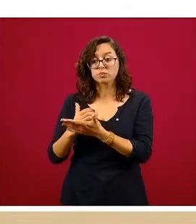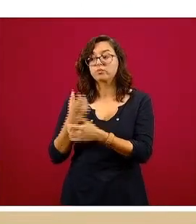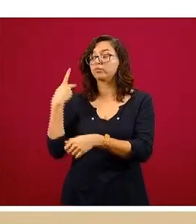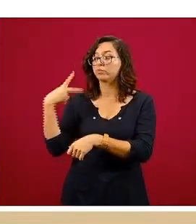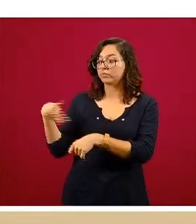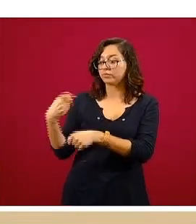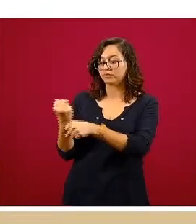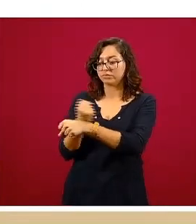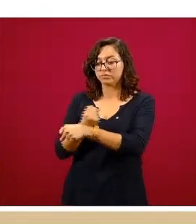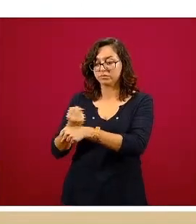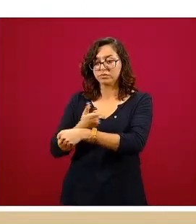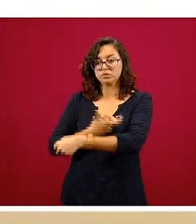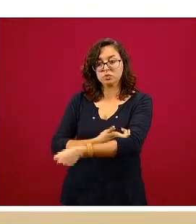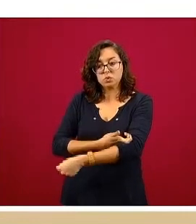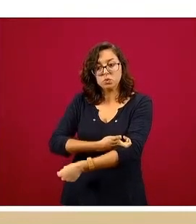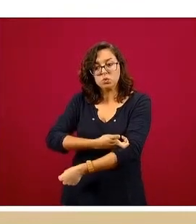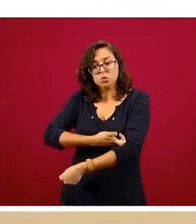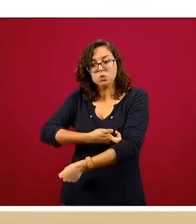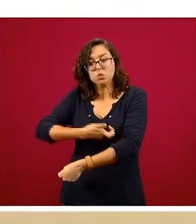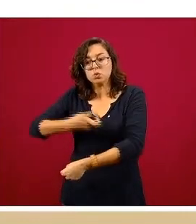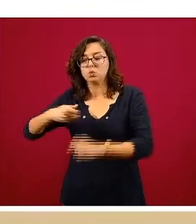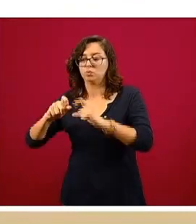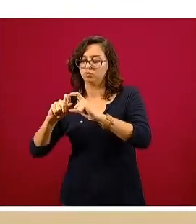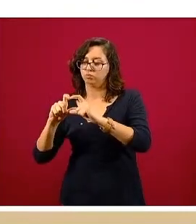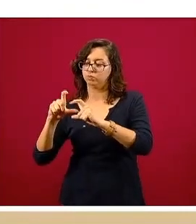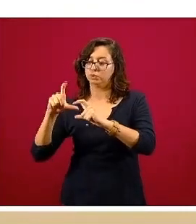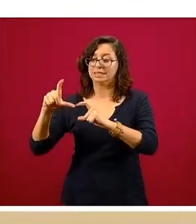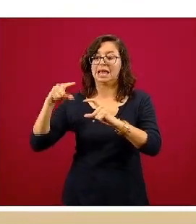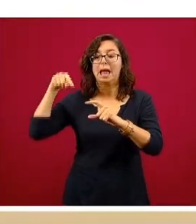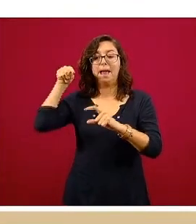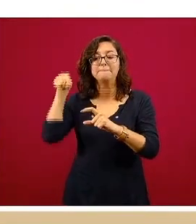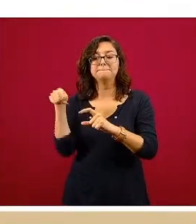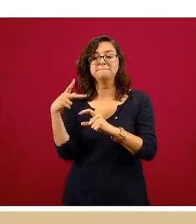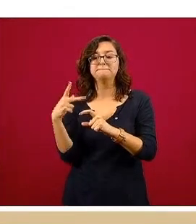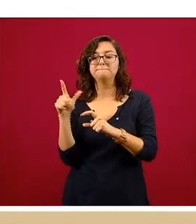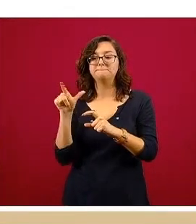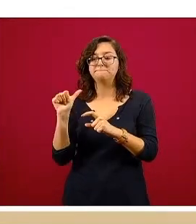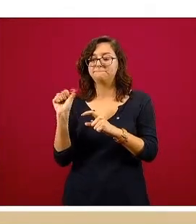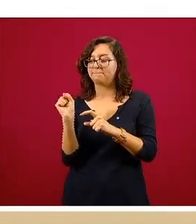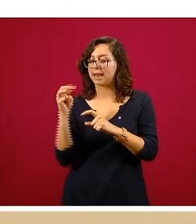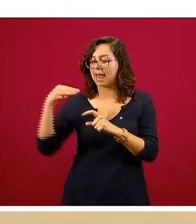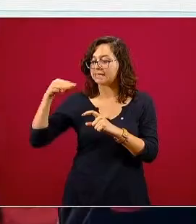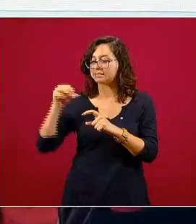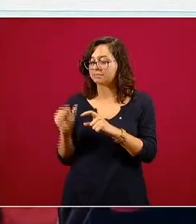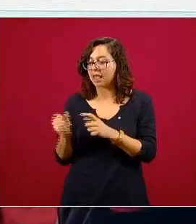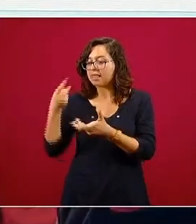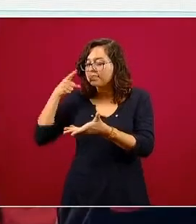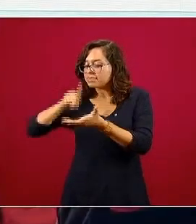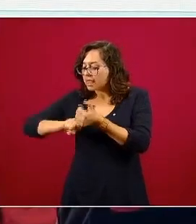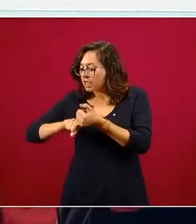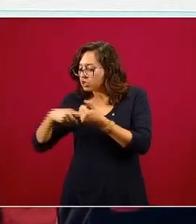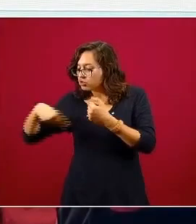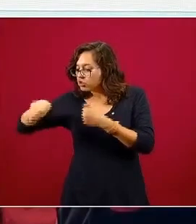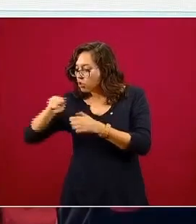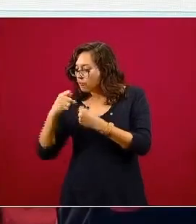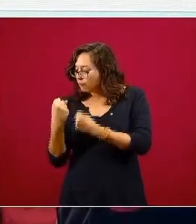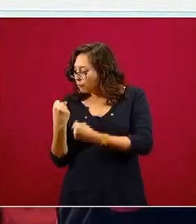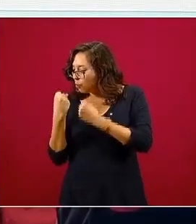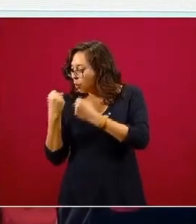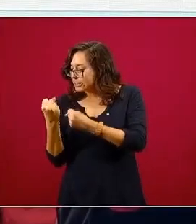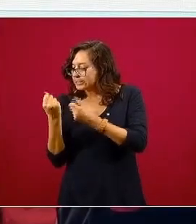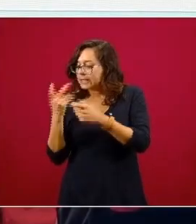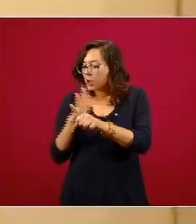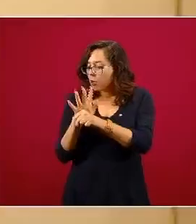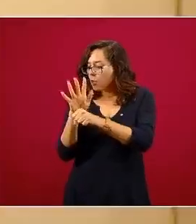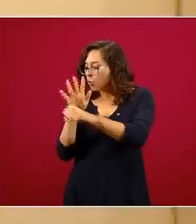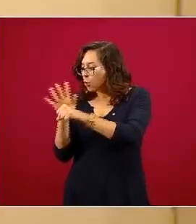extrae de ese plasma los anticuerpos, se buscan los anticuerpos y se hacen pruebas para